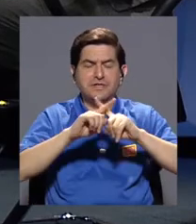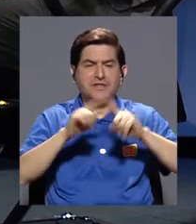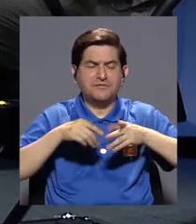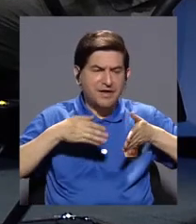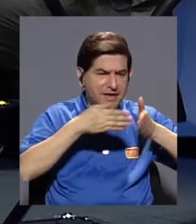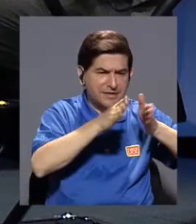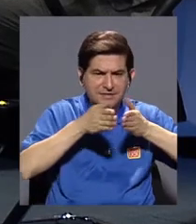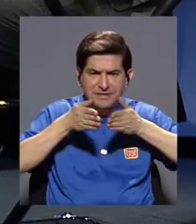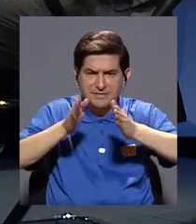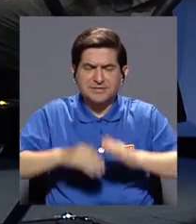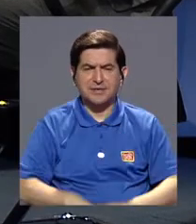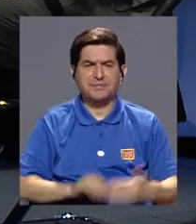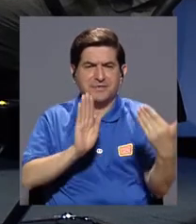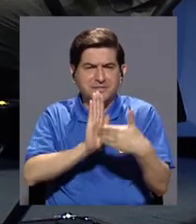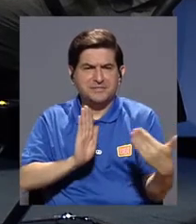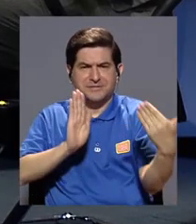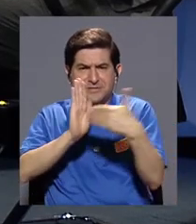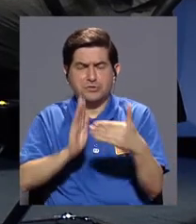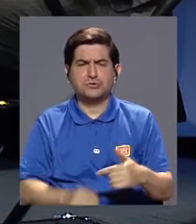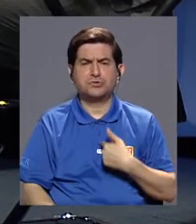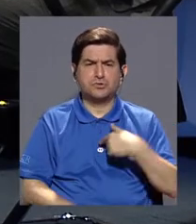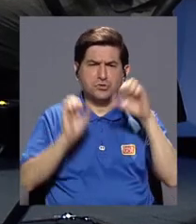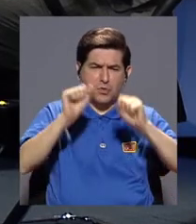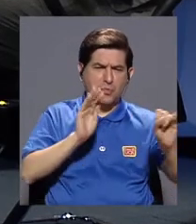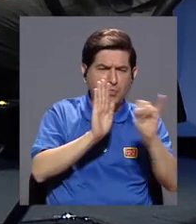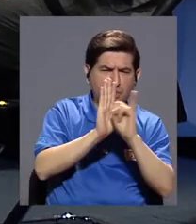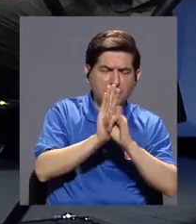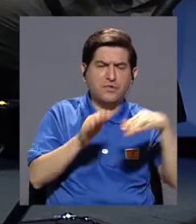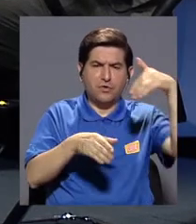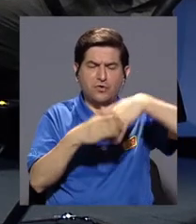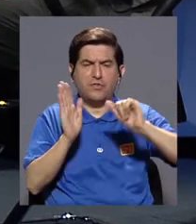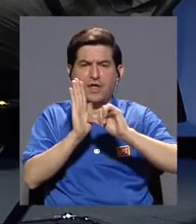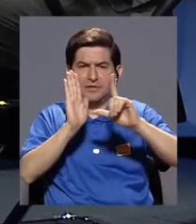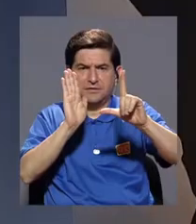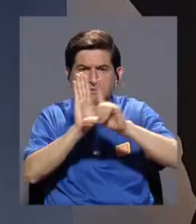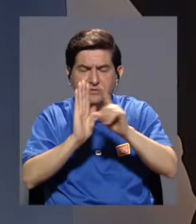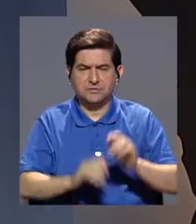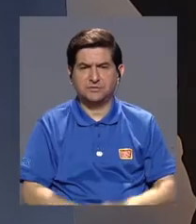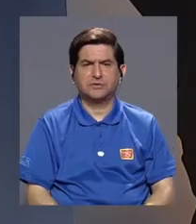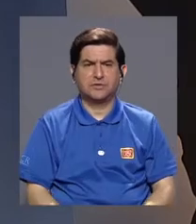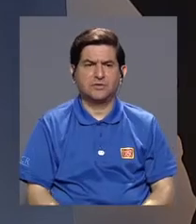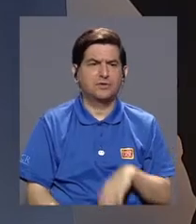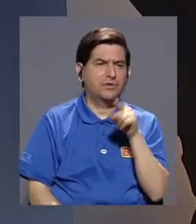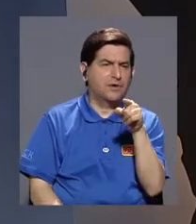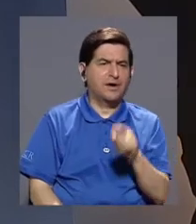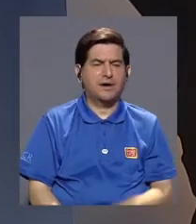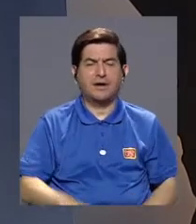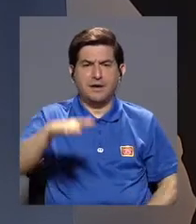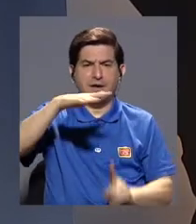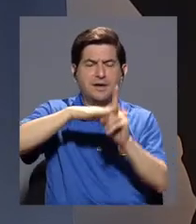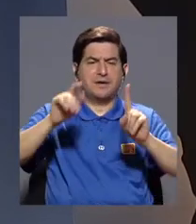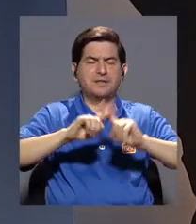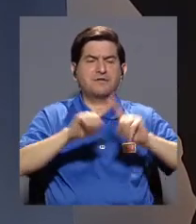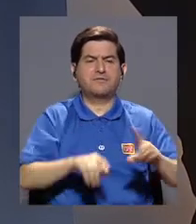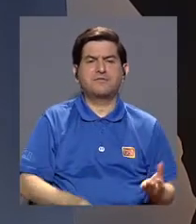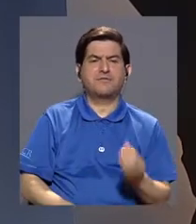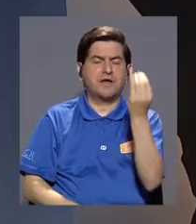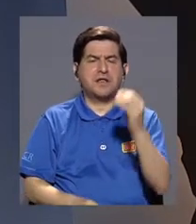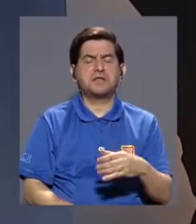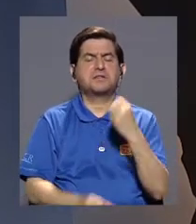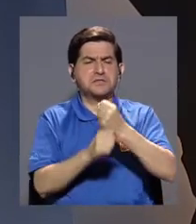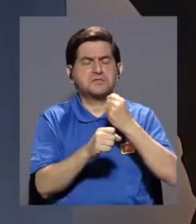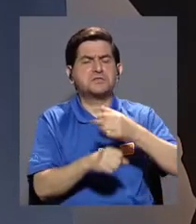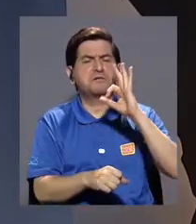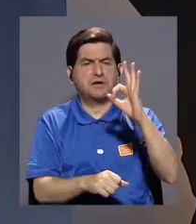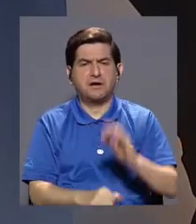diferentes vías. Con que yo sí puedo identificar en la Asamblea Legislativa es una aparición de diferentes jóvenes que lo están